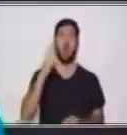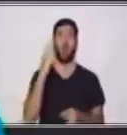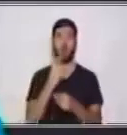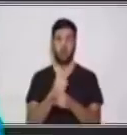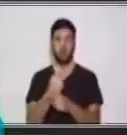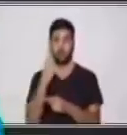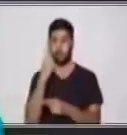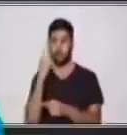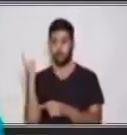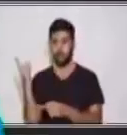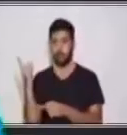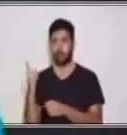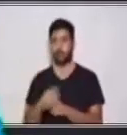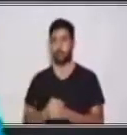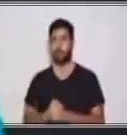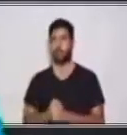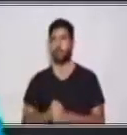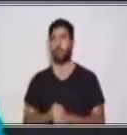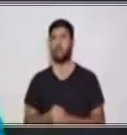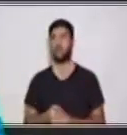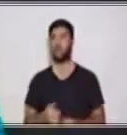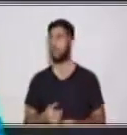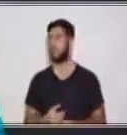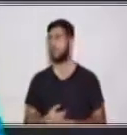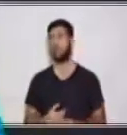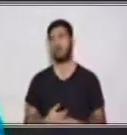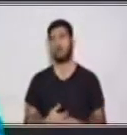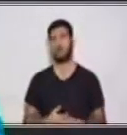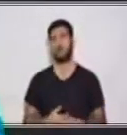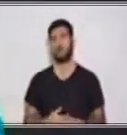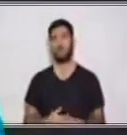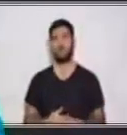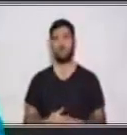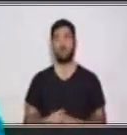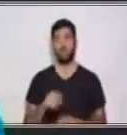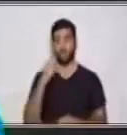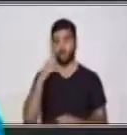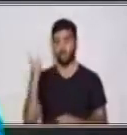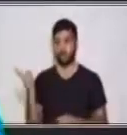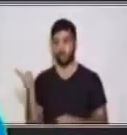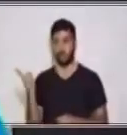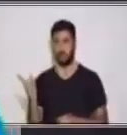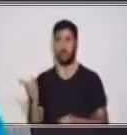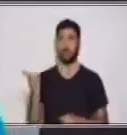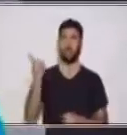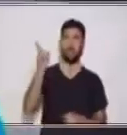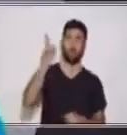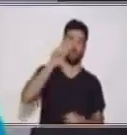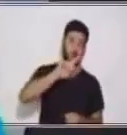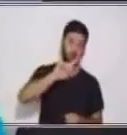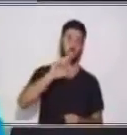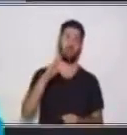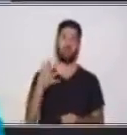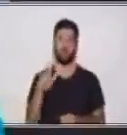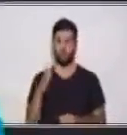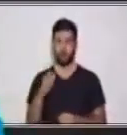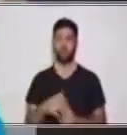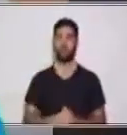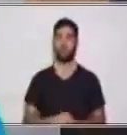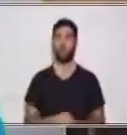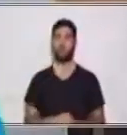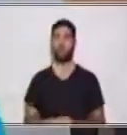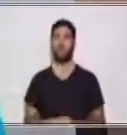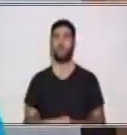Tendríamos referente a este punto que sería el origen, tendríamos 140 grados aproximadamente por acá.